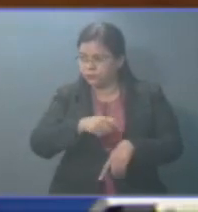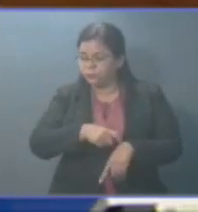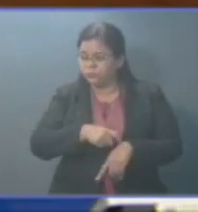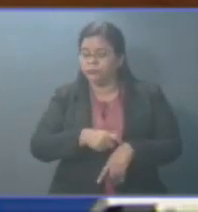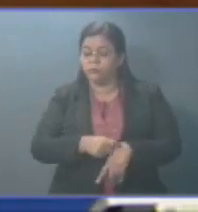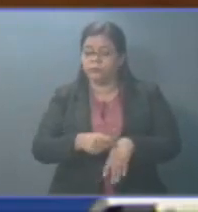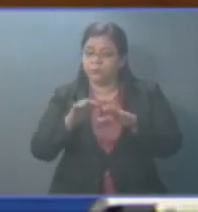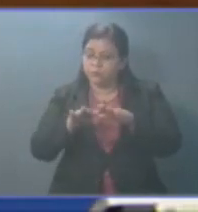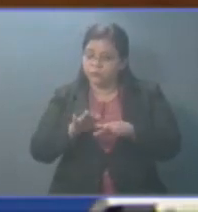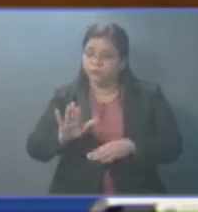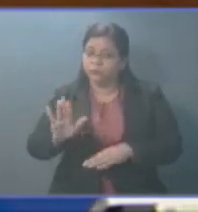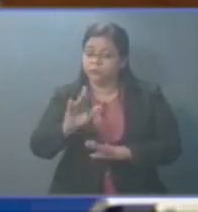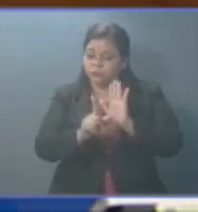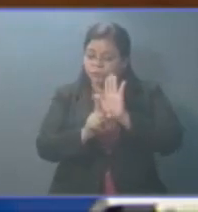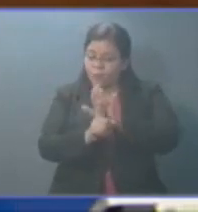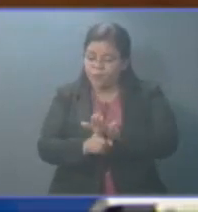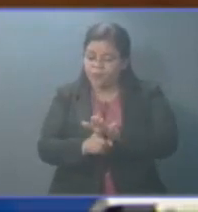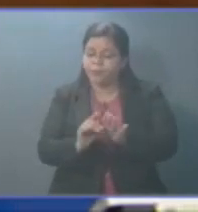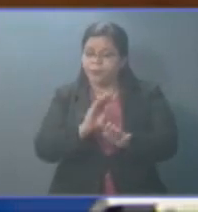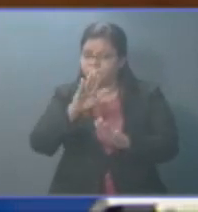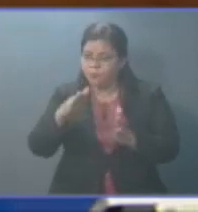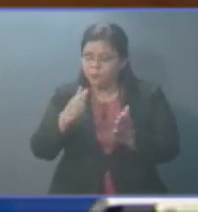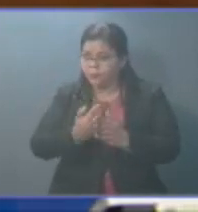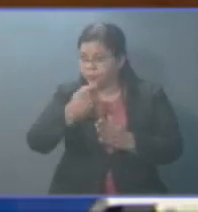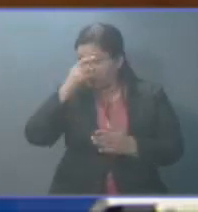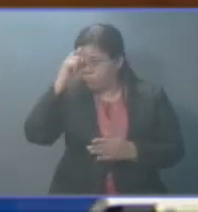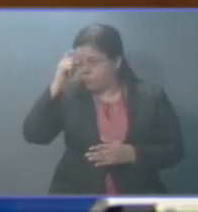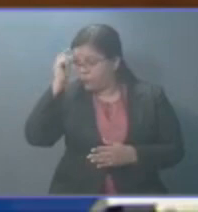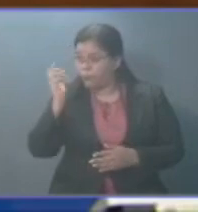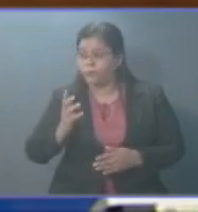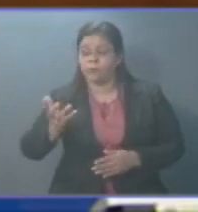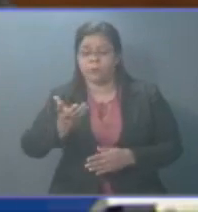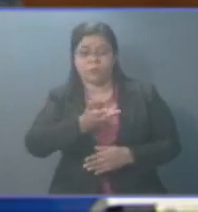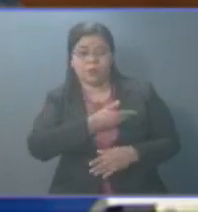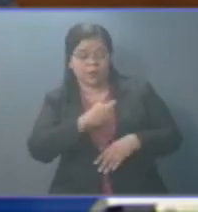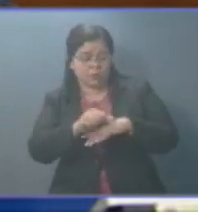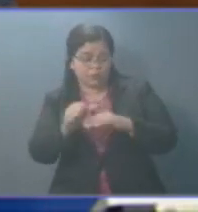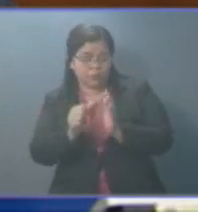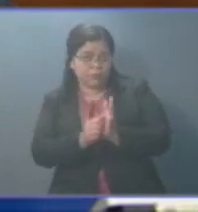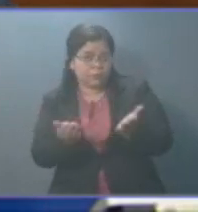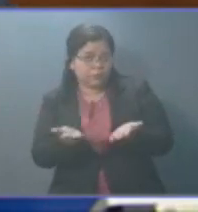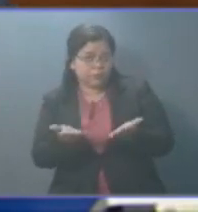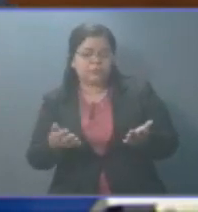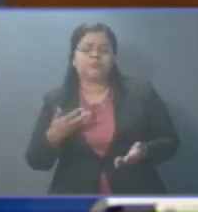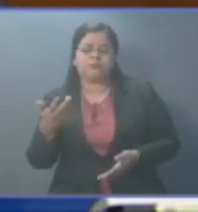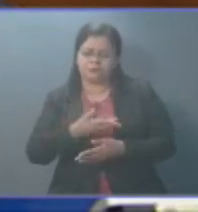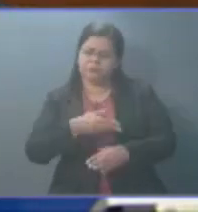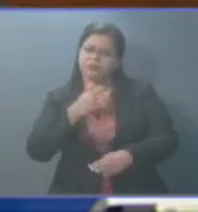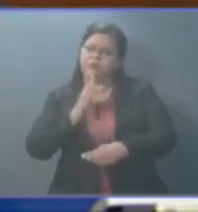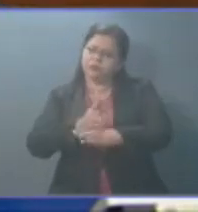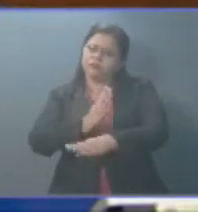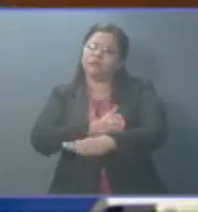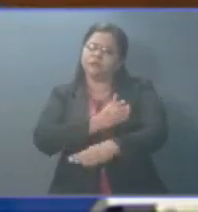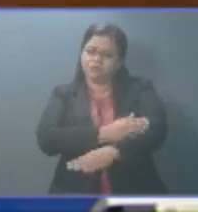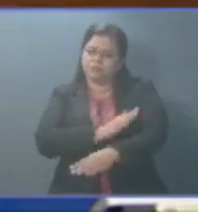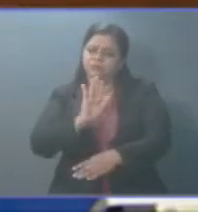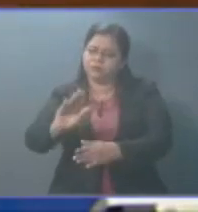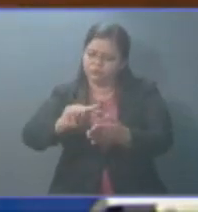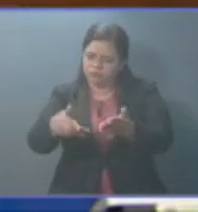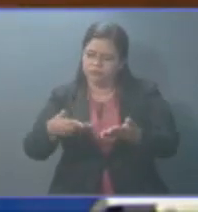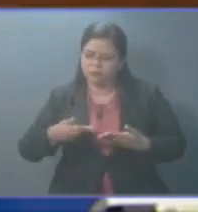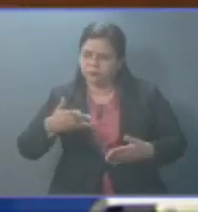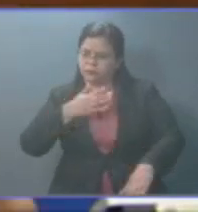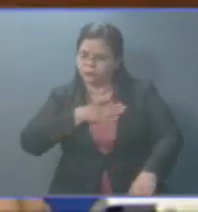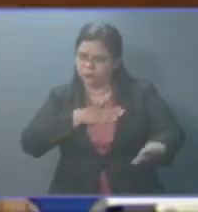a esa presión y gracias al trabajo que hacemos desde esta Asamblea Legislativa, vamos a ir logrando que se les cumpla sus derechos.